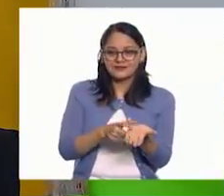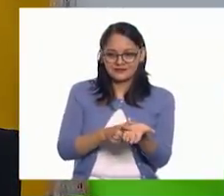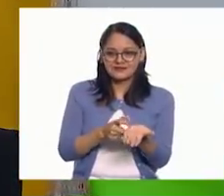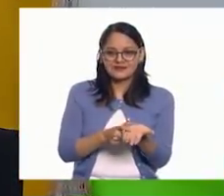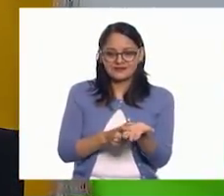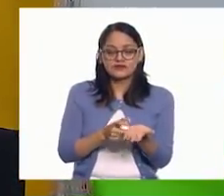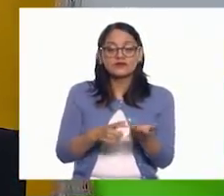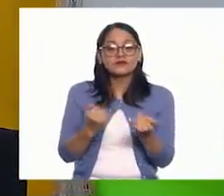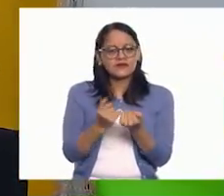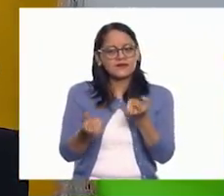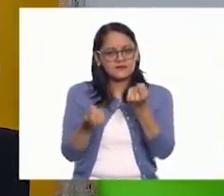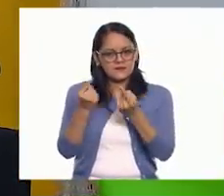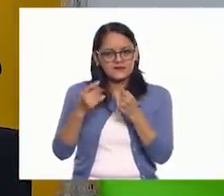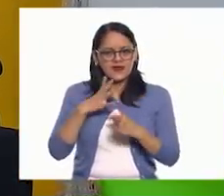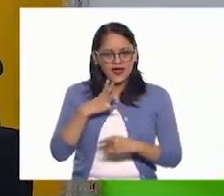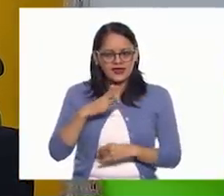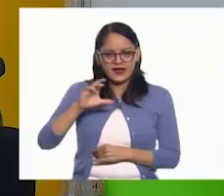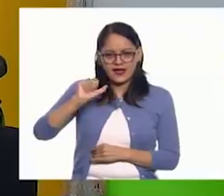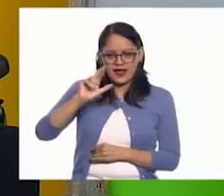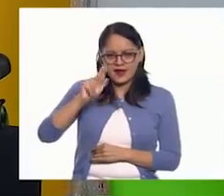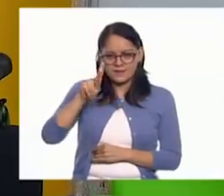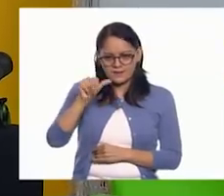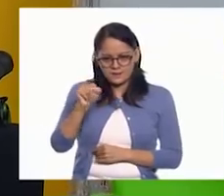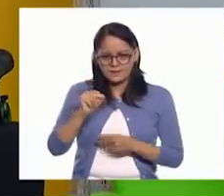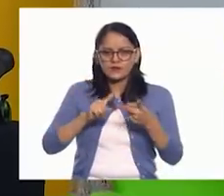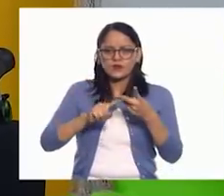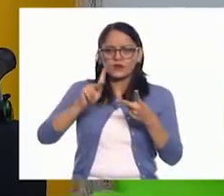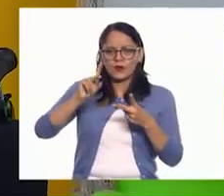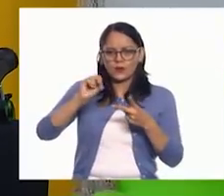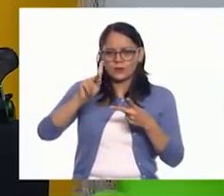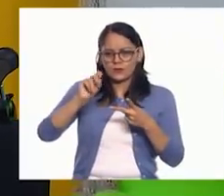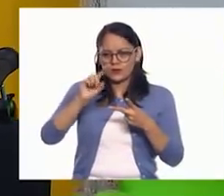salen por ahí también unas carpas, o un popoyote, o una